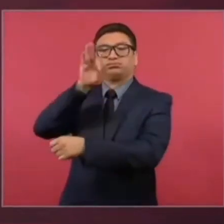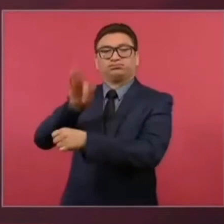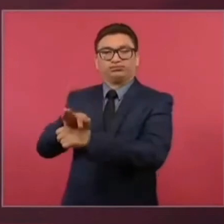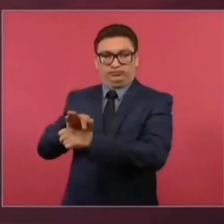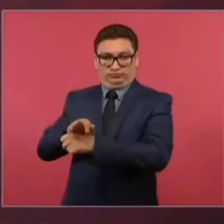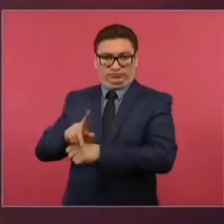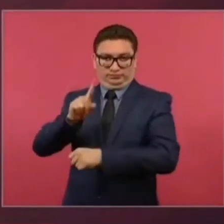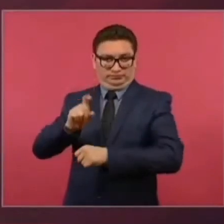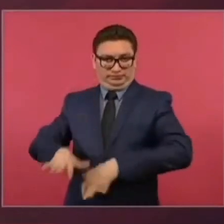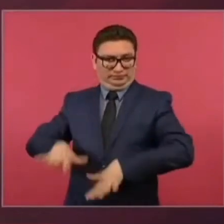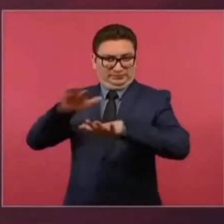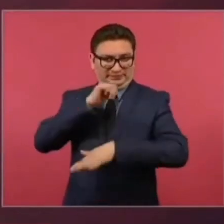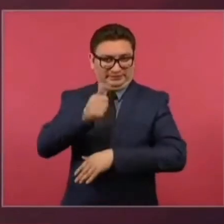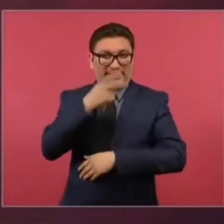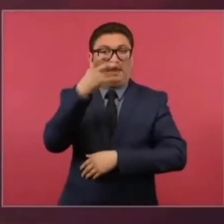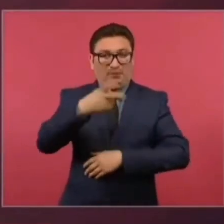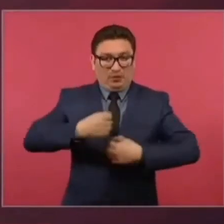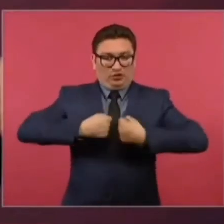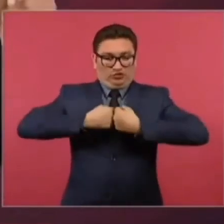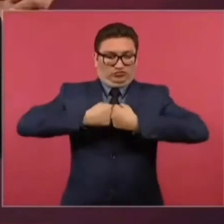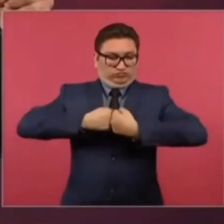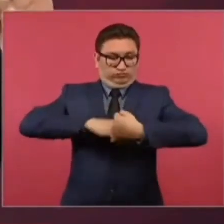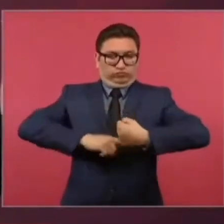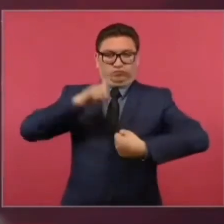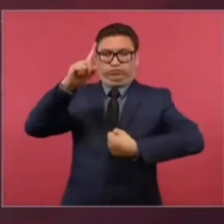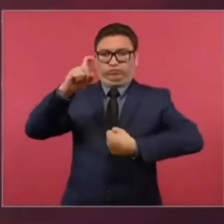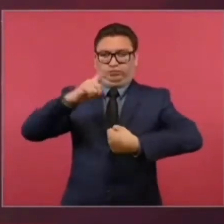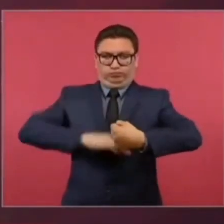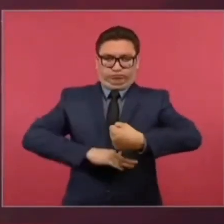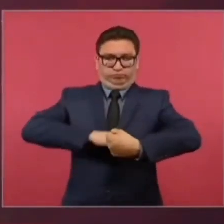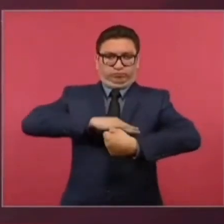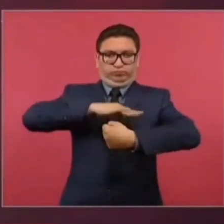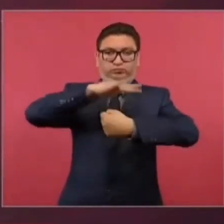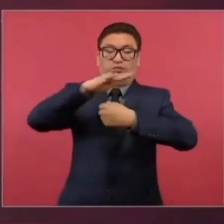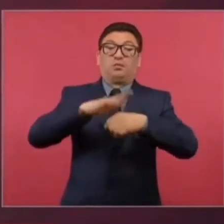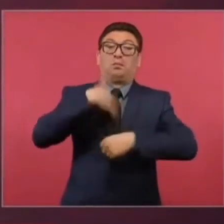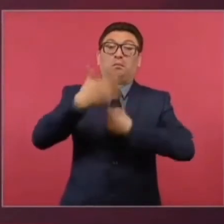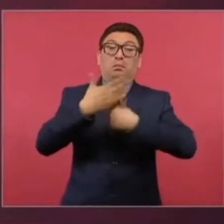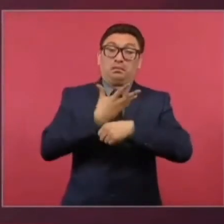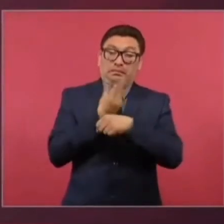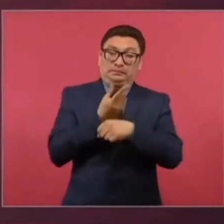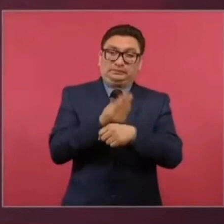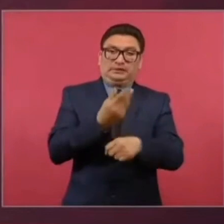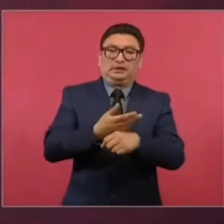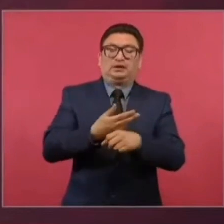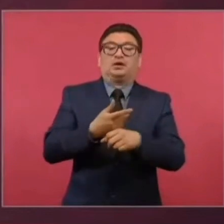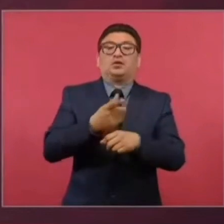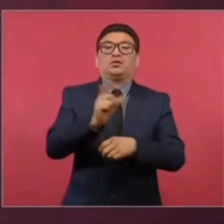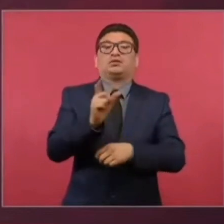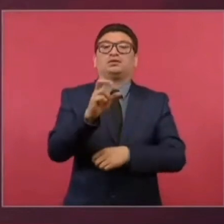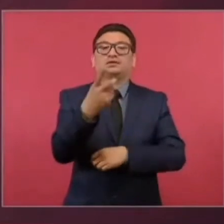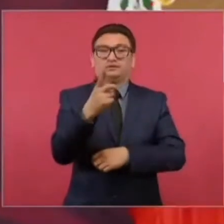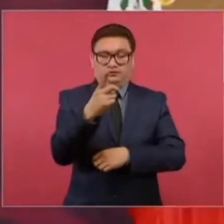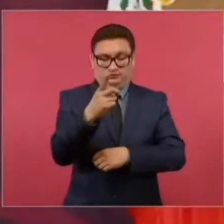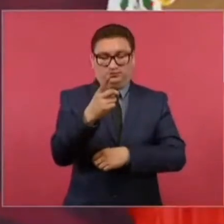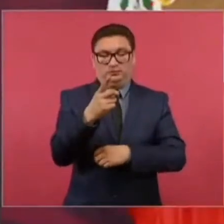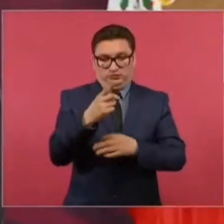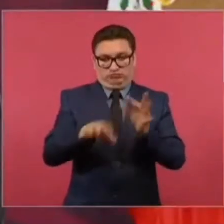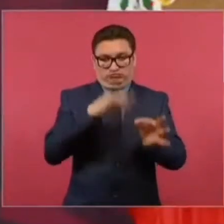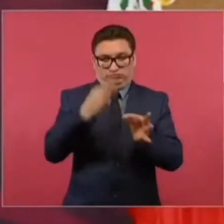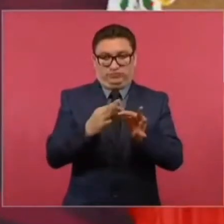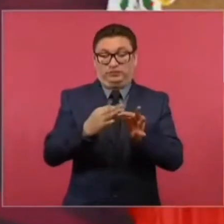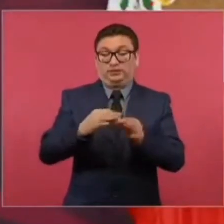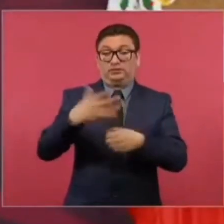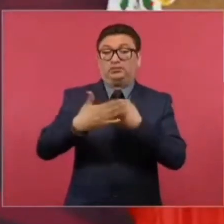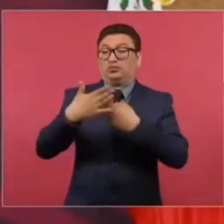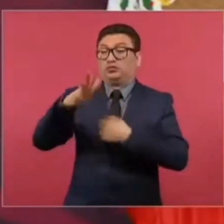con esa presa, que también la vamos a terminar en diciembre, va a tener Guadalajara y